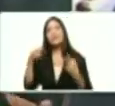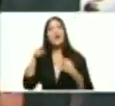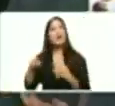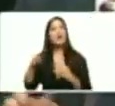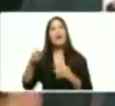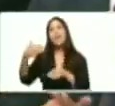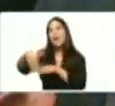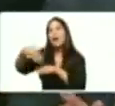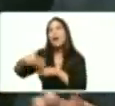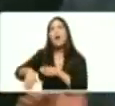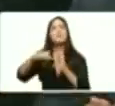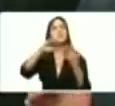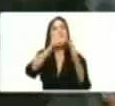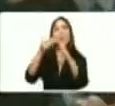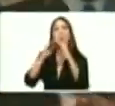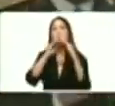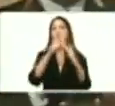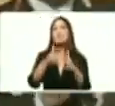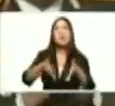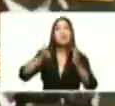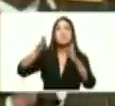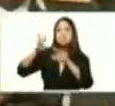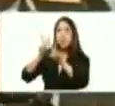esquina, a la comunidad, al urbanismo,